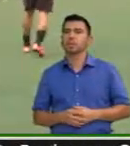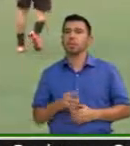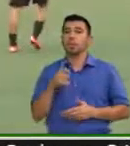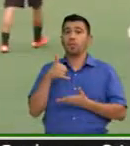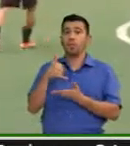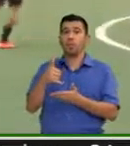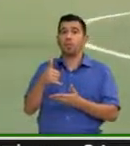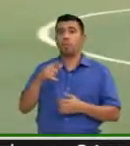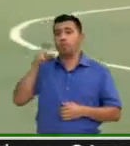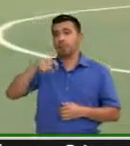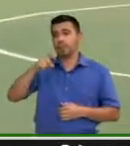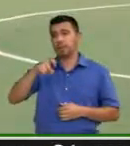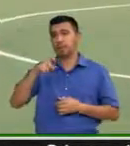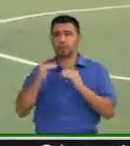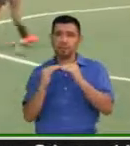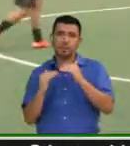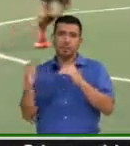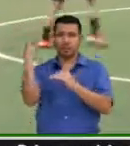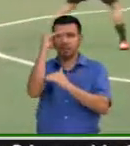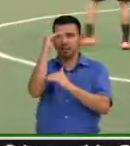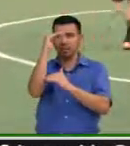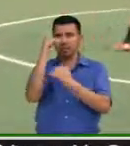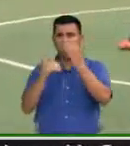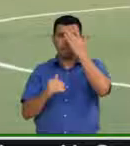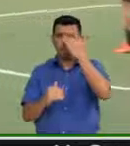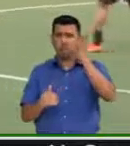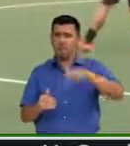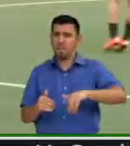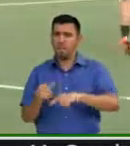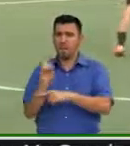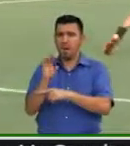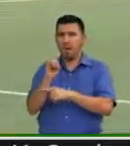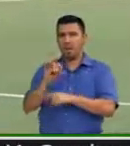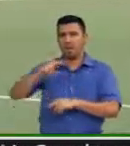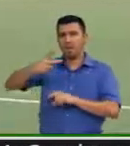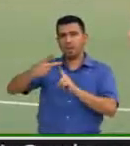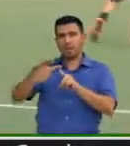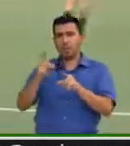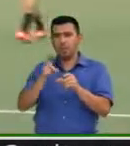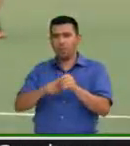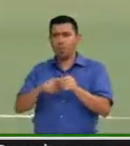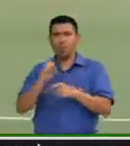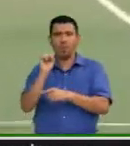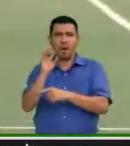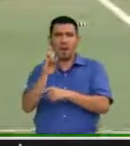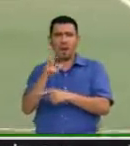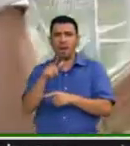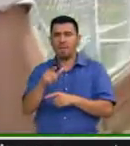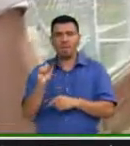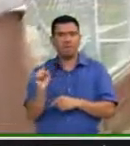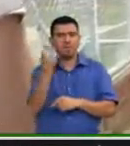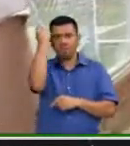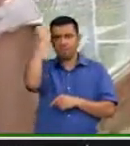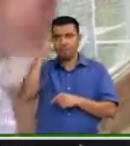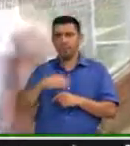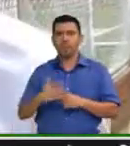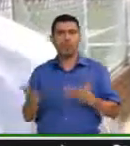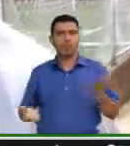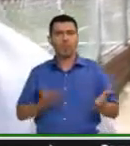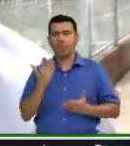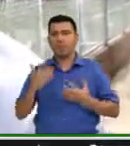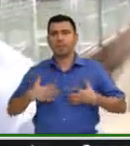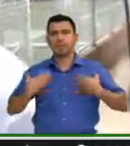en el torneo de ascenso cumple una muy mala campaña y clasificar la segunda fase de la copa sería un revulsivo anímico importante sí claro en un